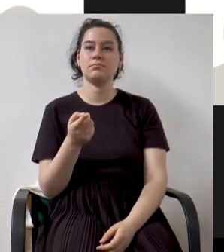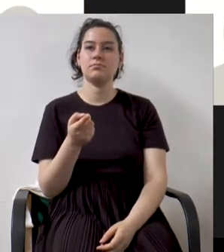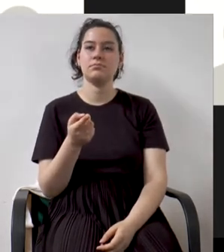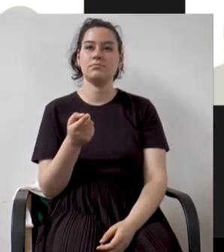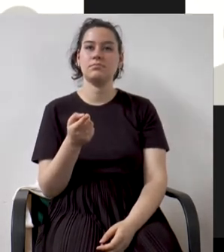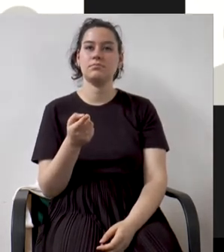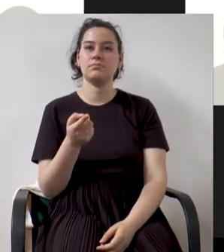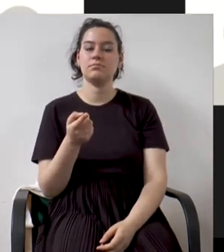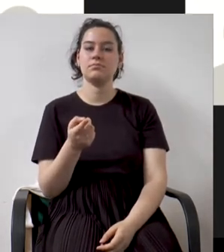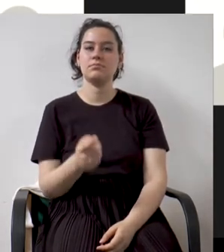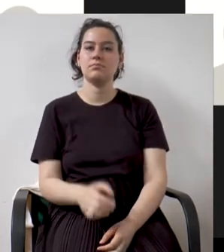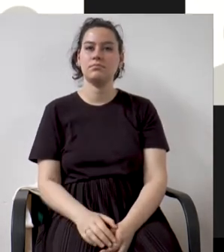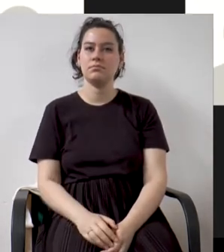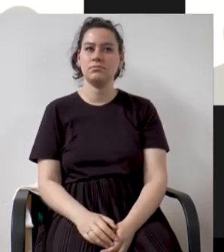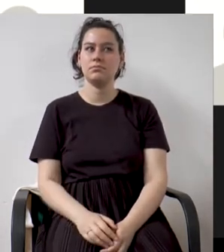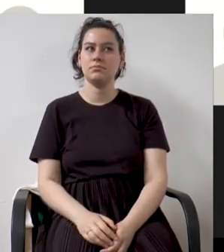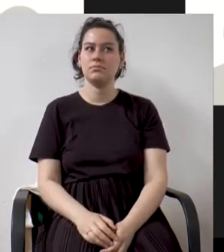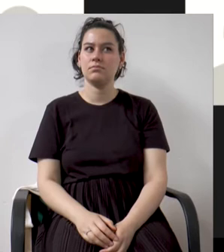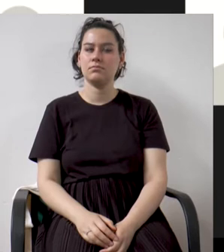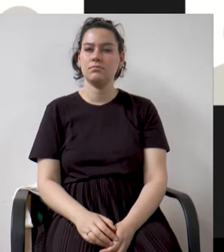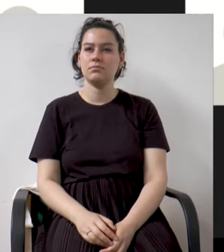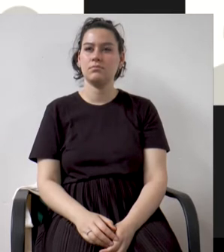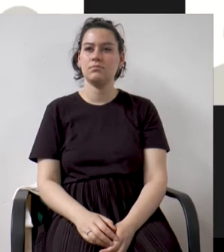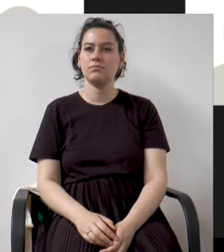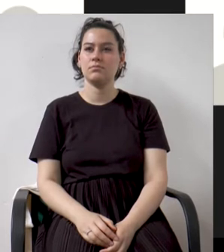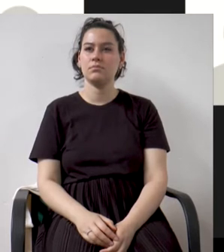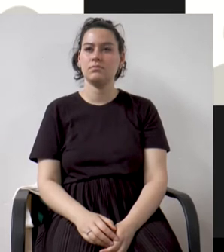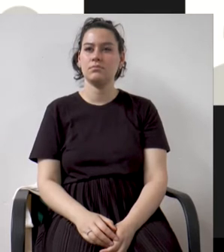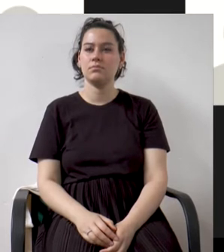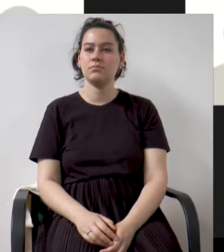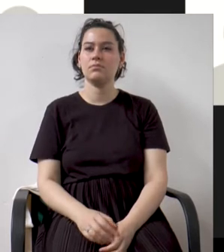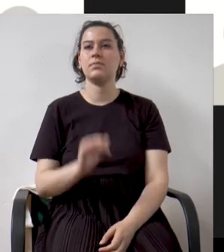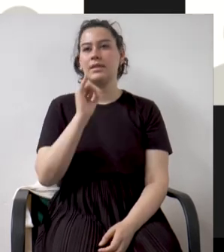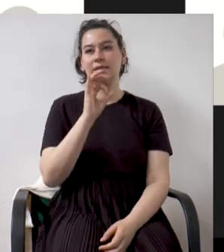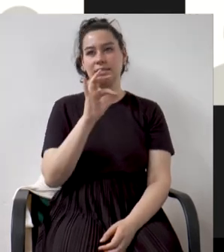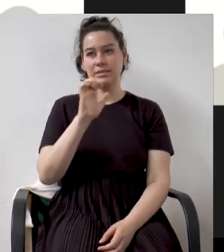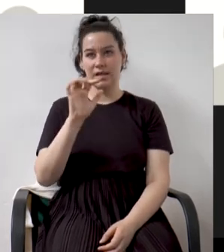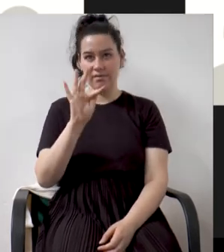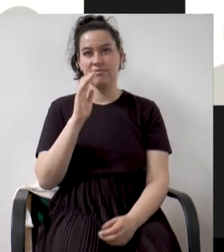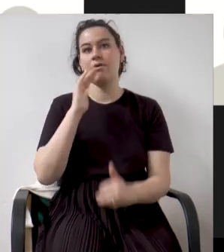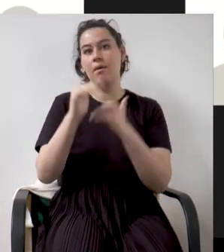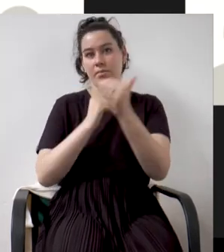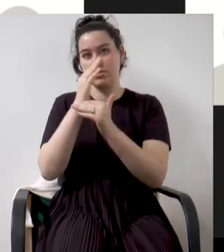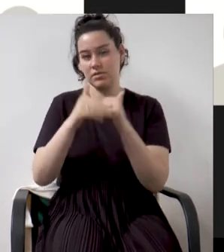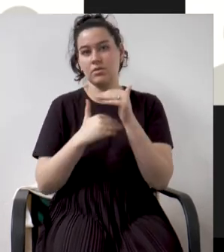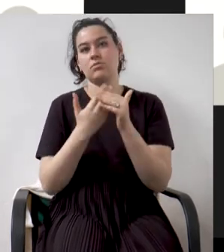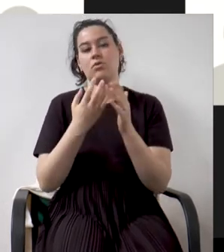el planteo es cómo puede intervenir el CEF en el proceso de